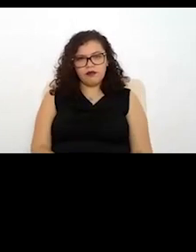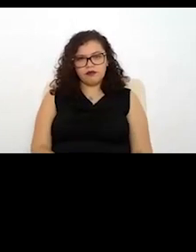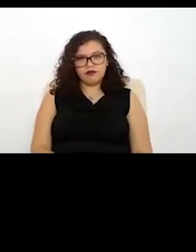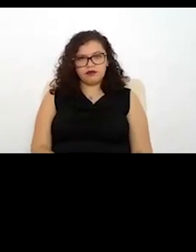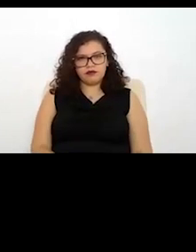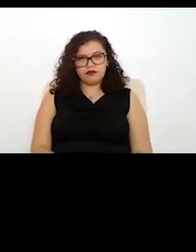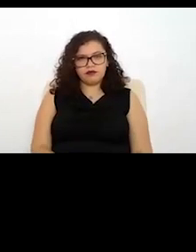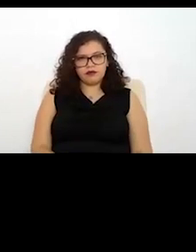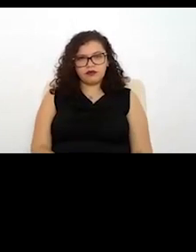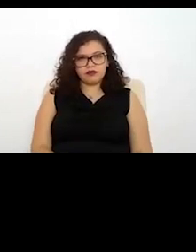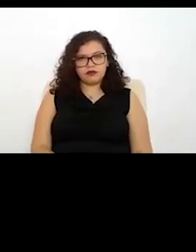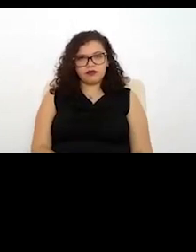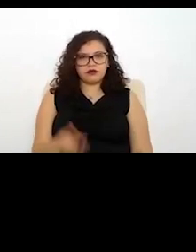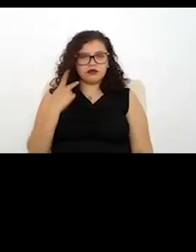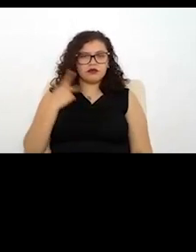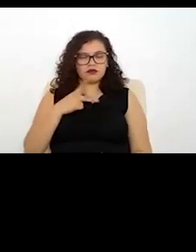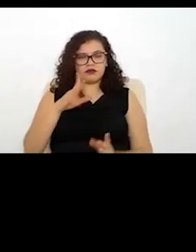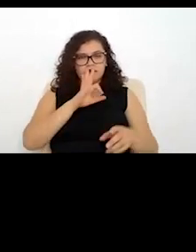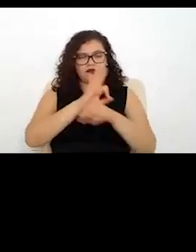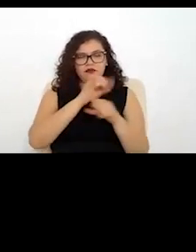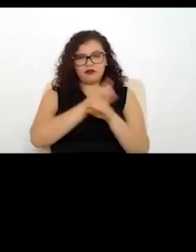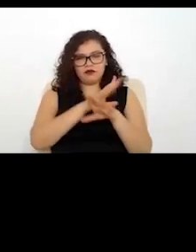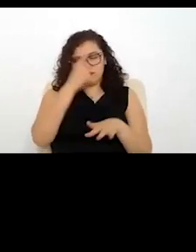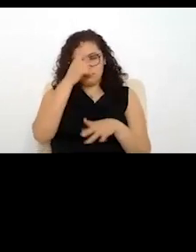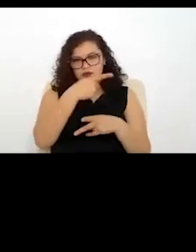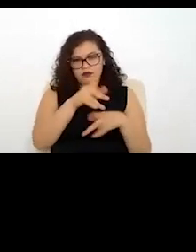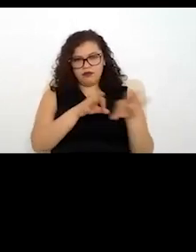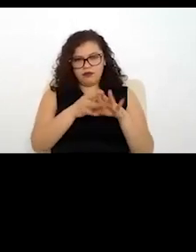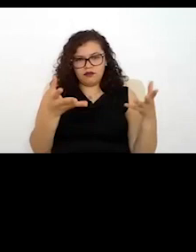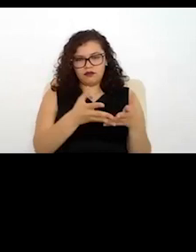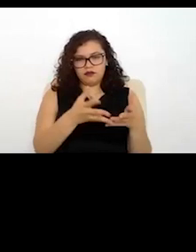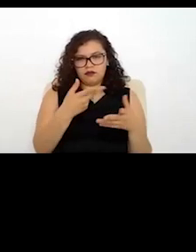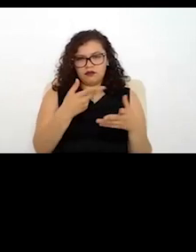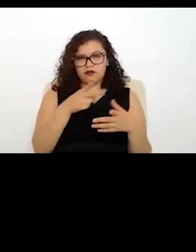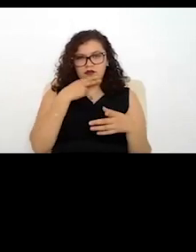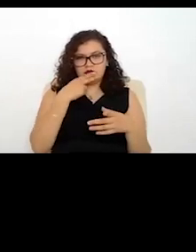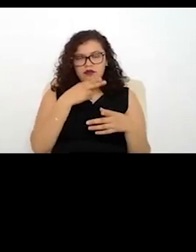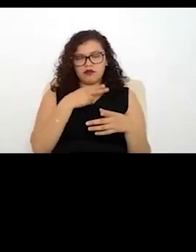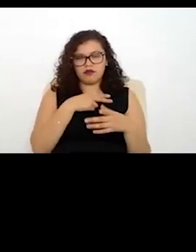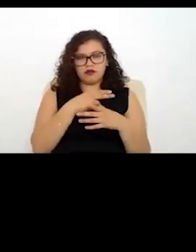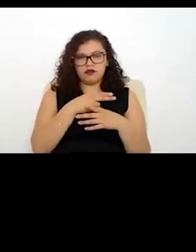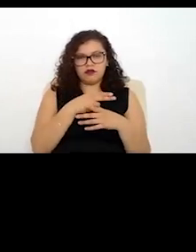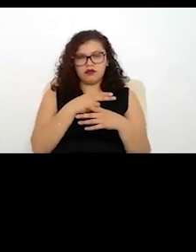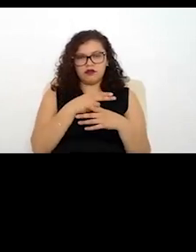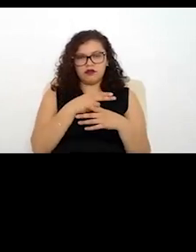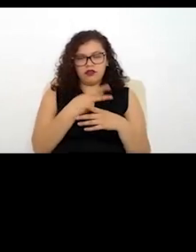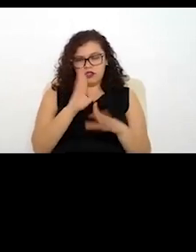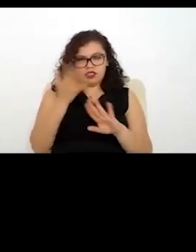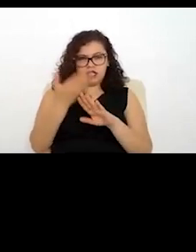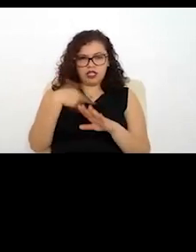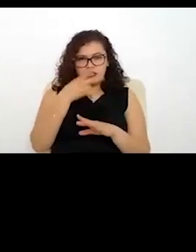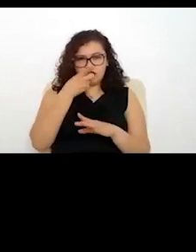Atender las políticas de protección de datos utilizadas en el desempeño y restricción de su uso, que es justamente un poco lo que ya